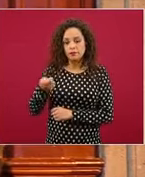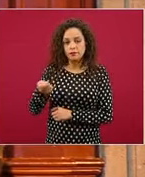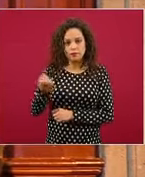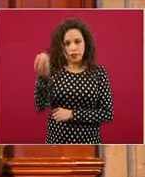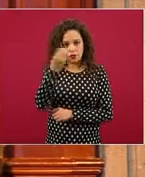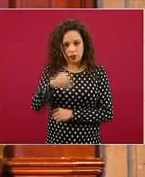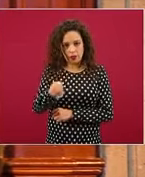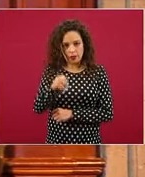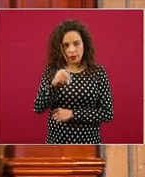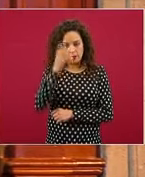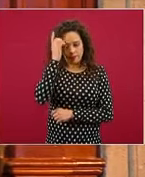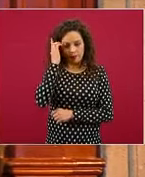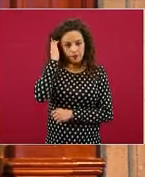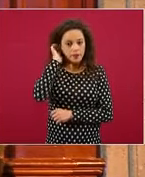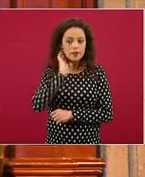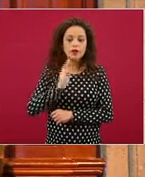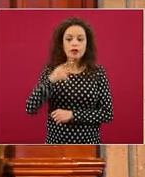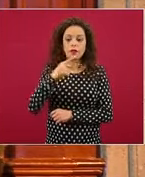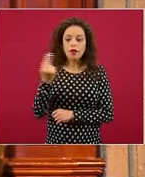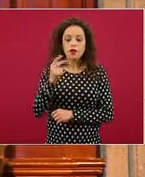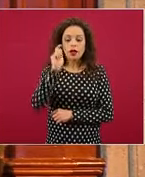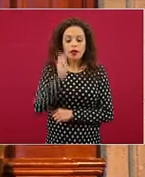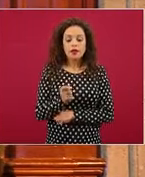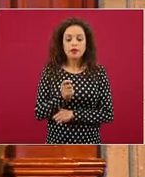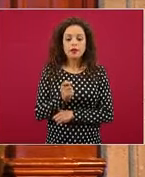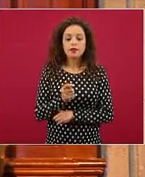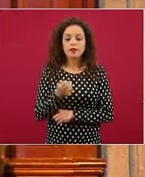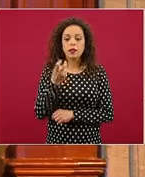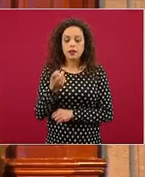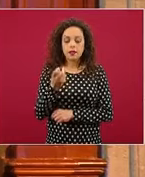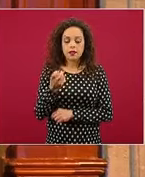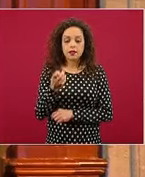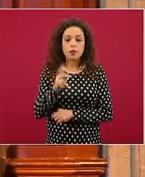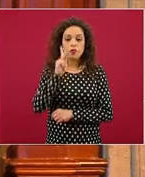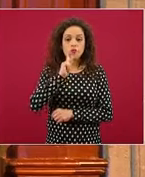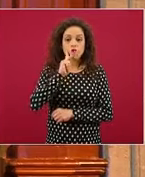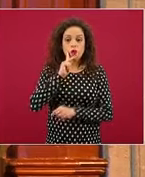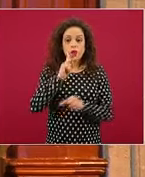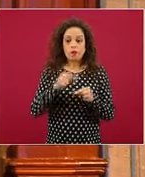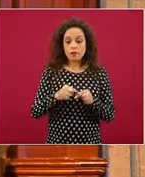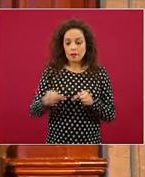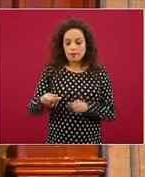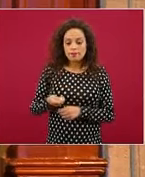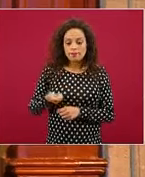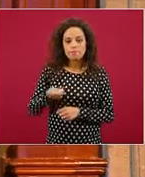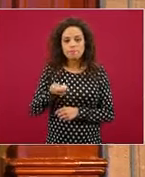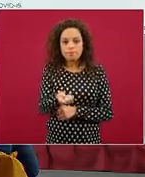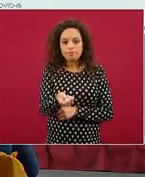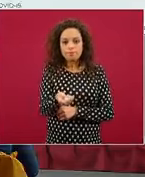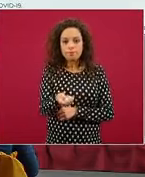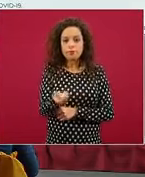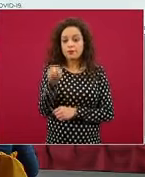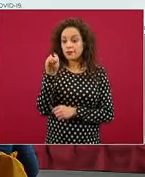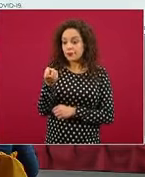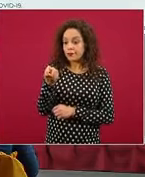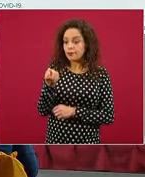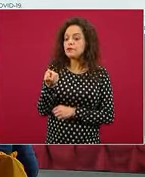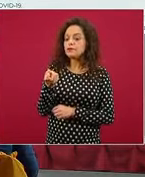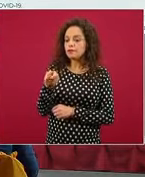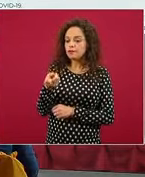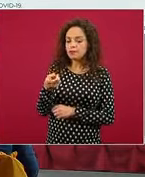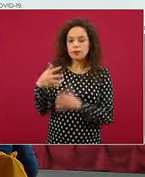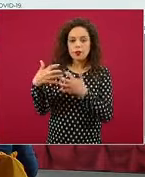corriente, pero sí requiere la adquisición de un equipo en donde estas tiras, estas pruebas son introducidas y el equipo es el que da